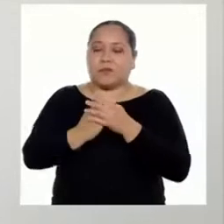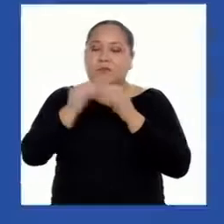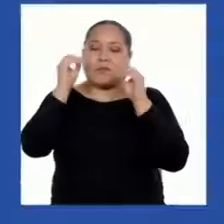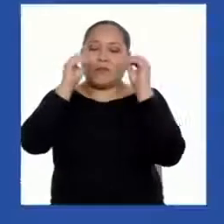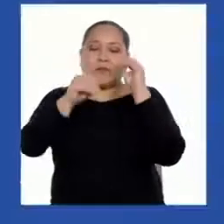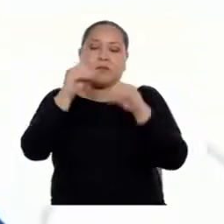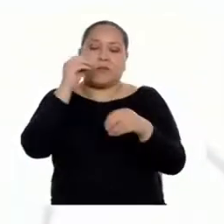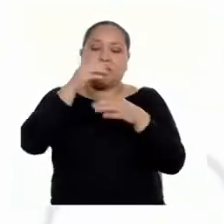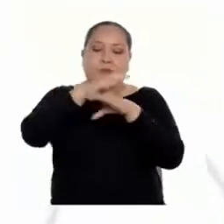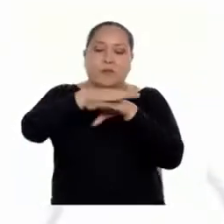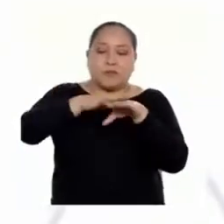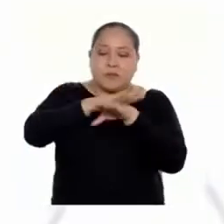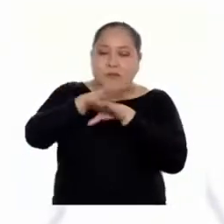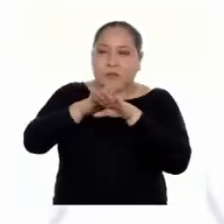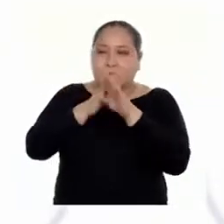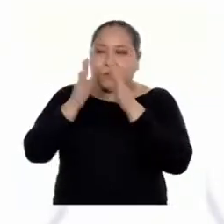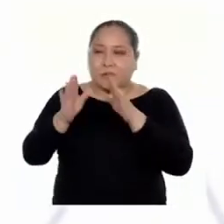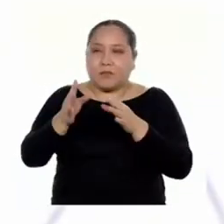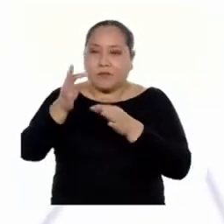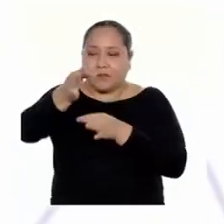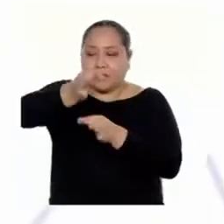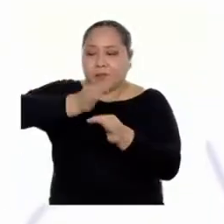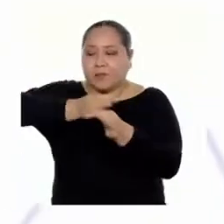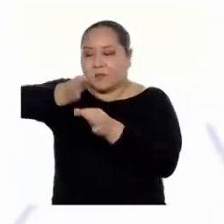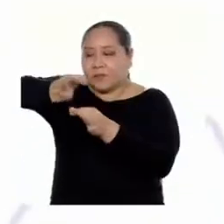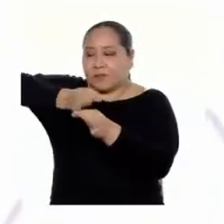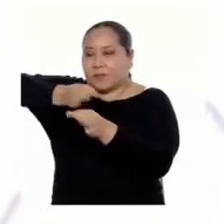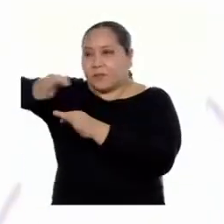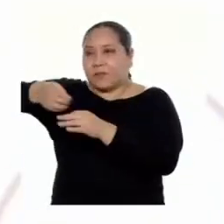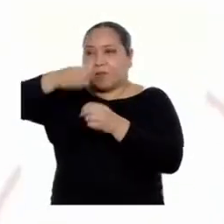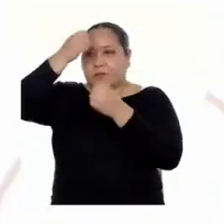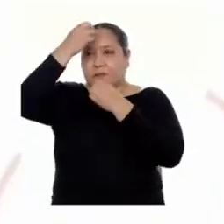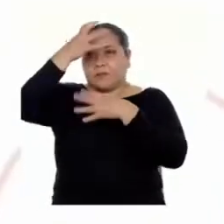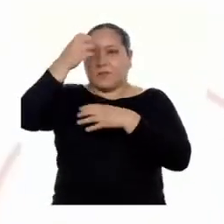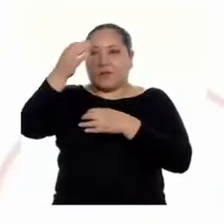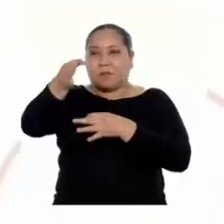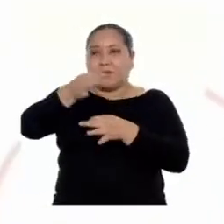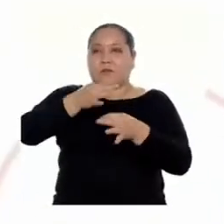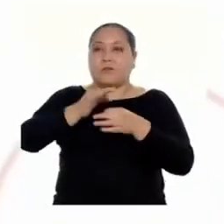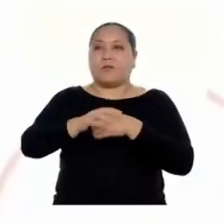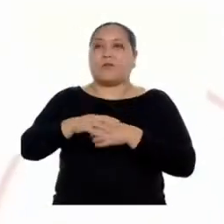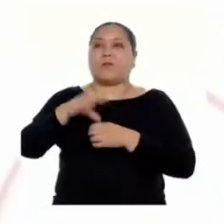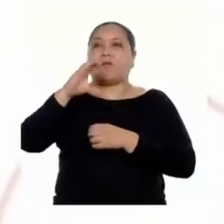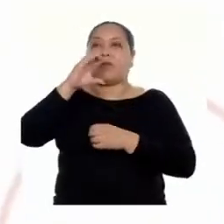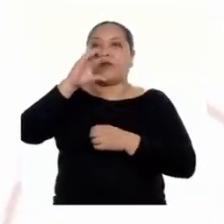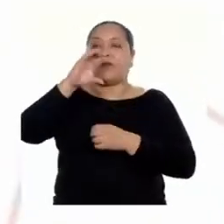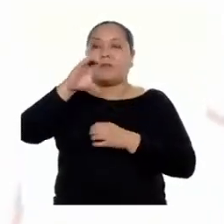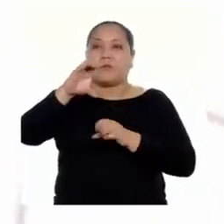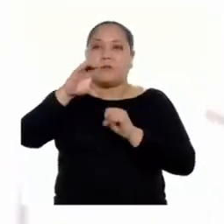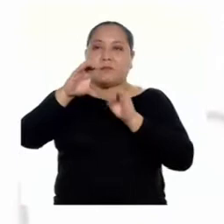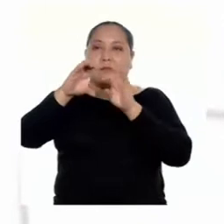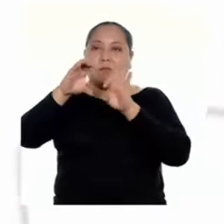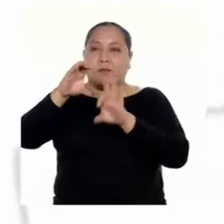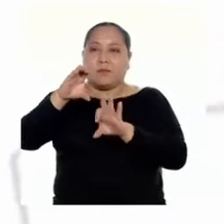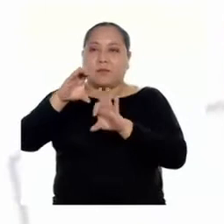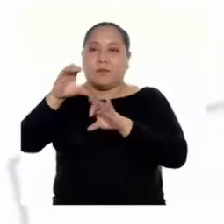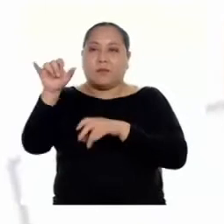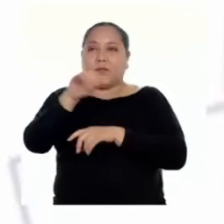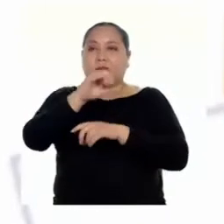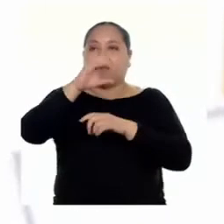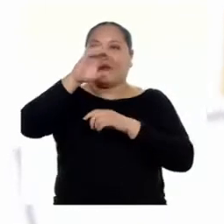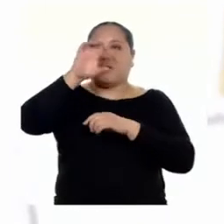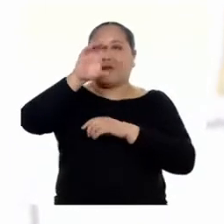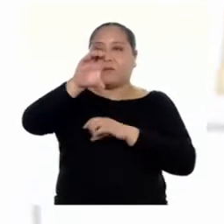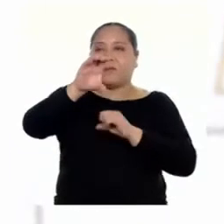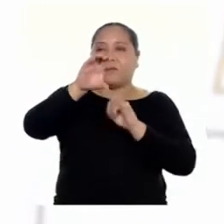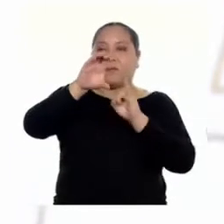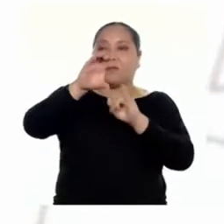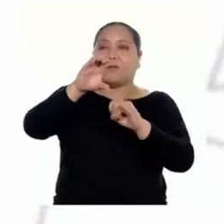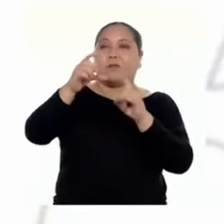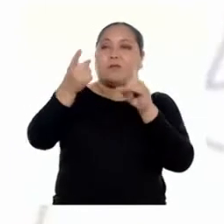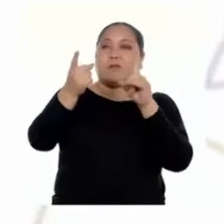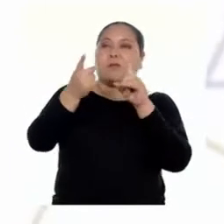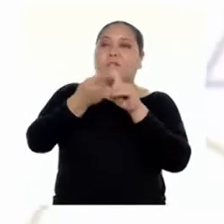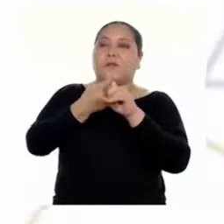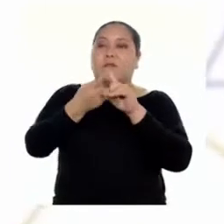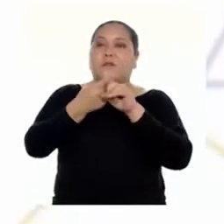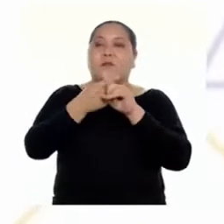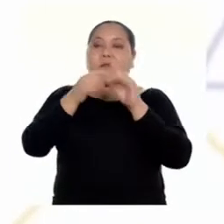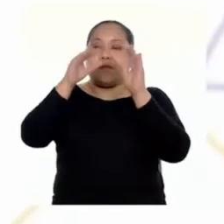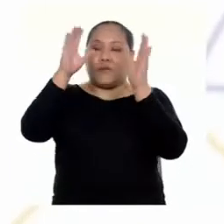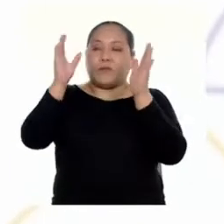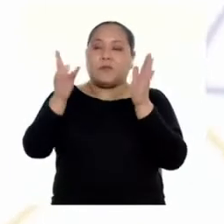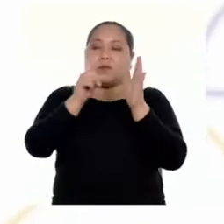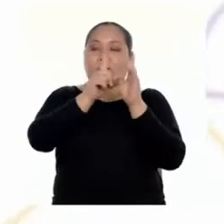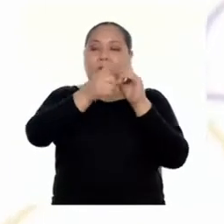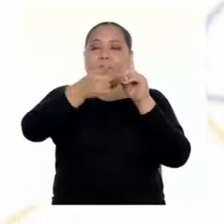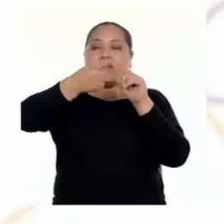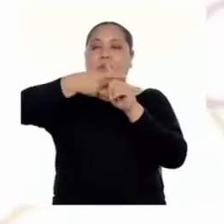la ejecución del plan. Debo reemplazar los datos en mi fórmula. Capital final es igual al capital inicial que multiplica a la potencia